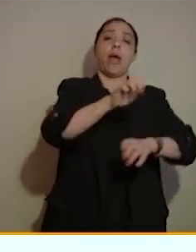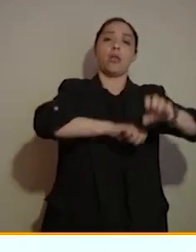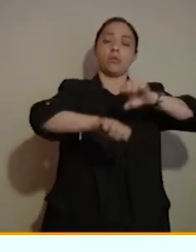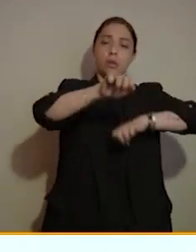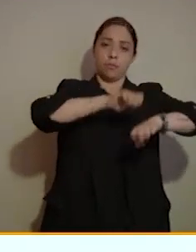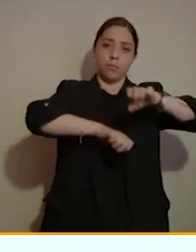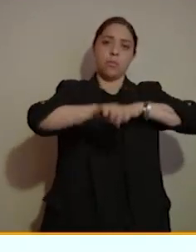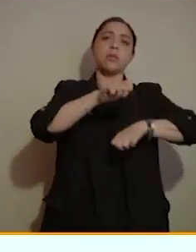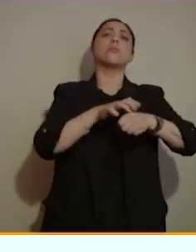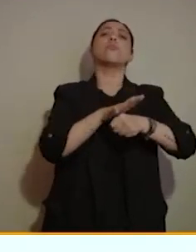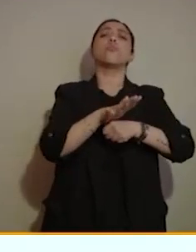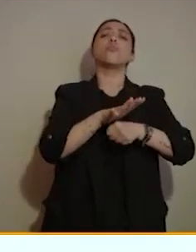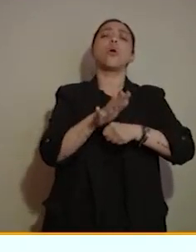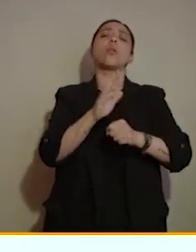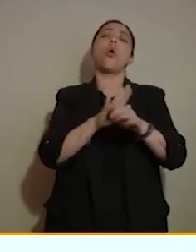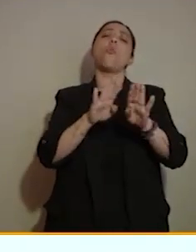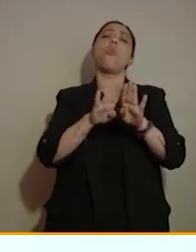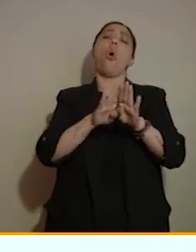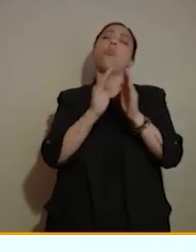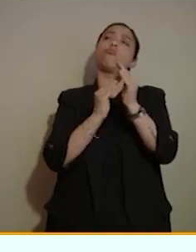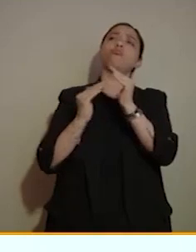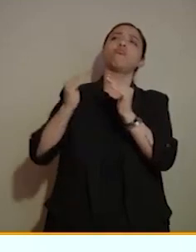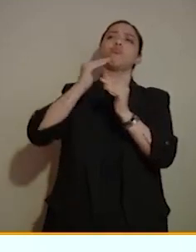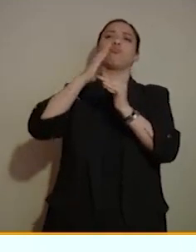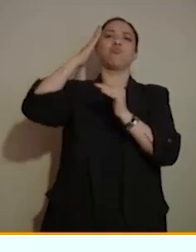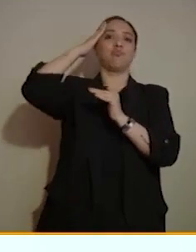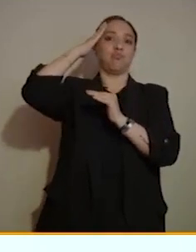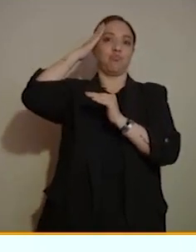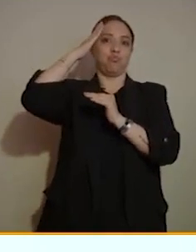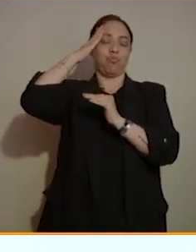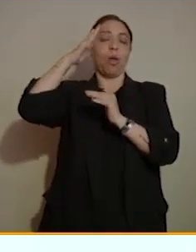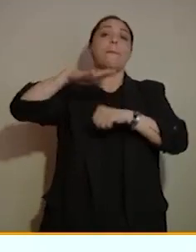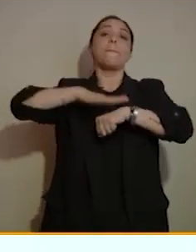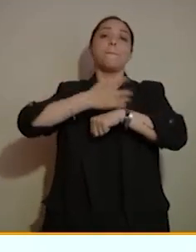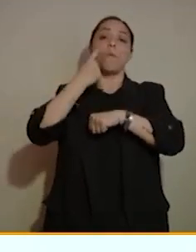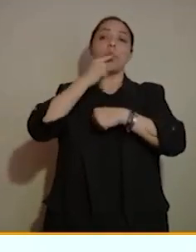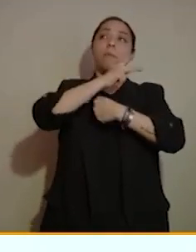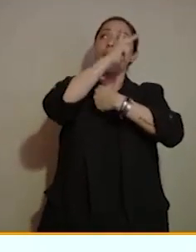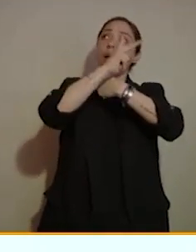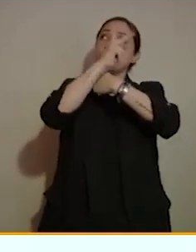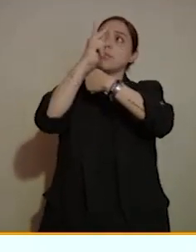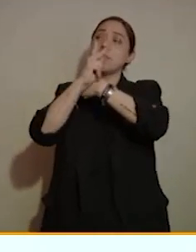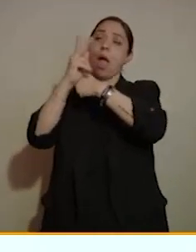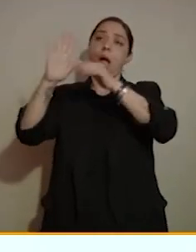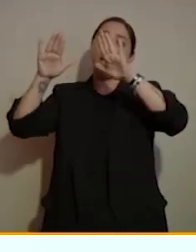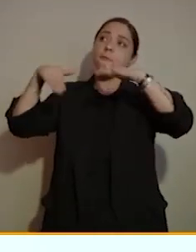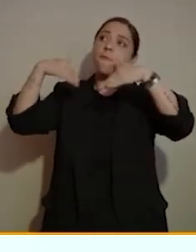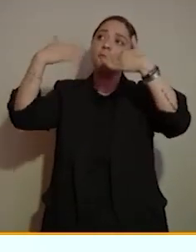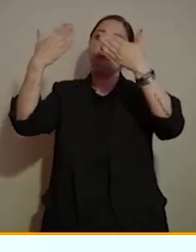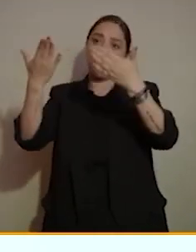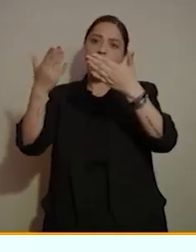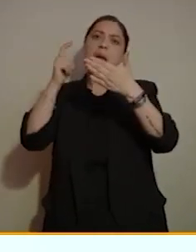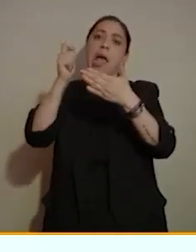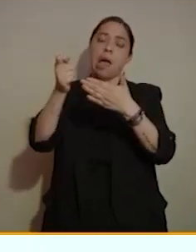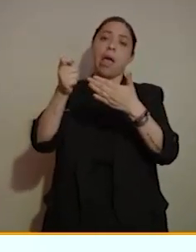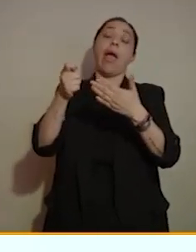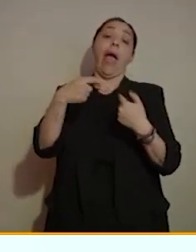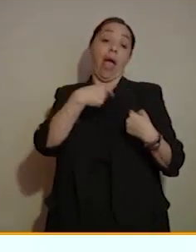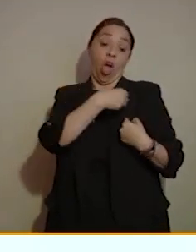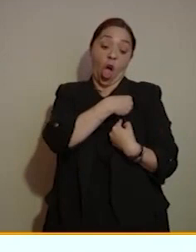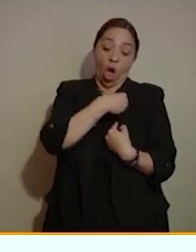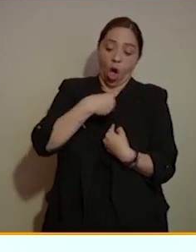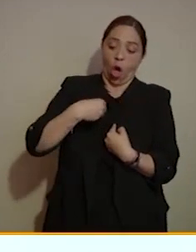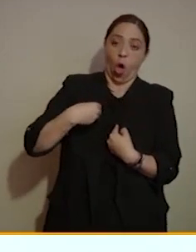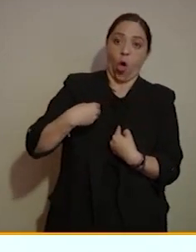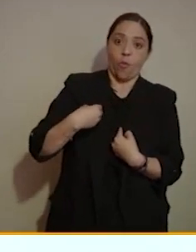como punta de lanza, ¿no? Porque en muchos países el hecho de que la obligatoriedad de la materia es cada